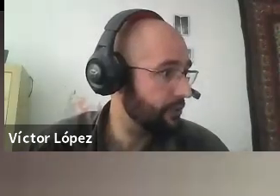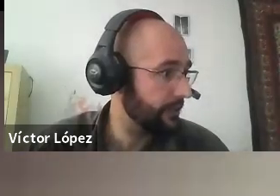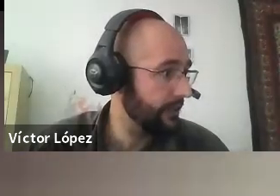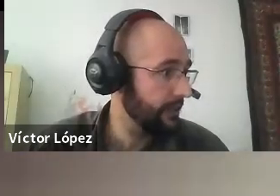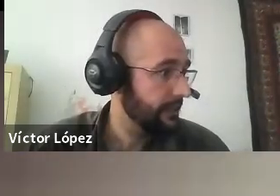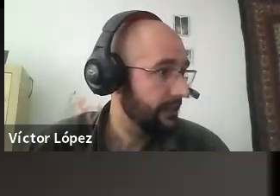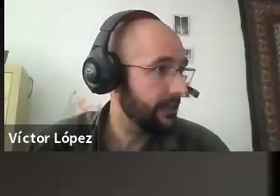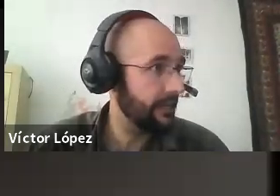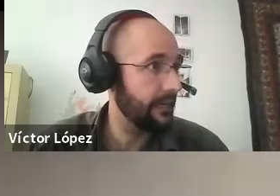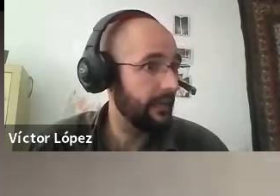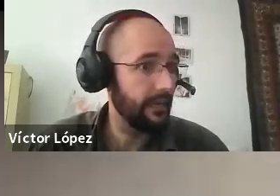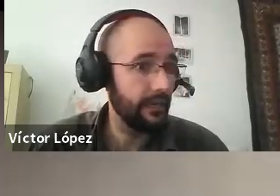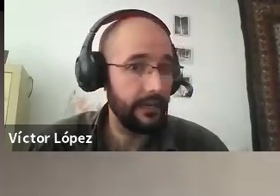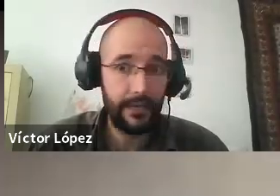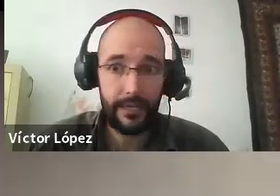un chico que...